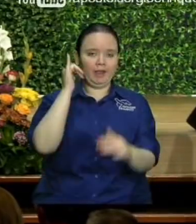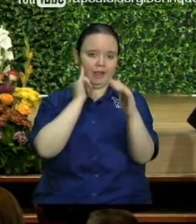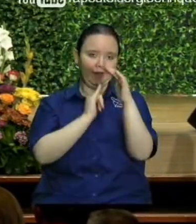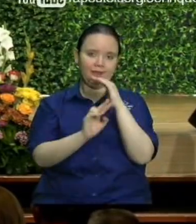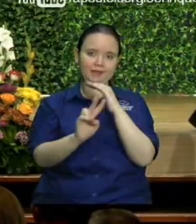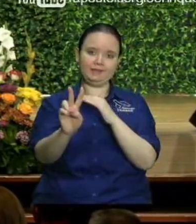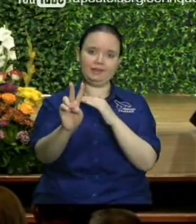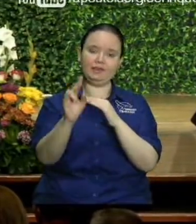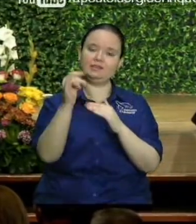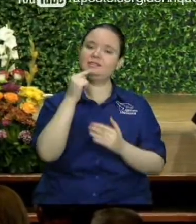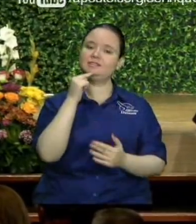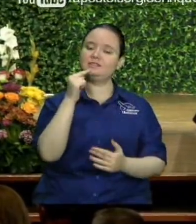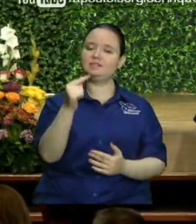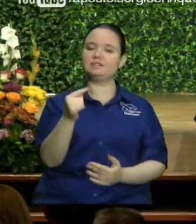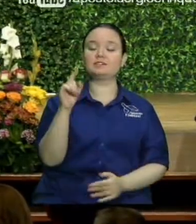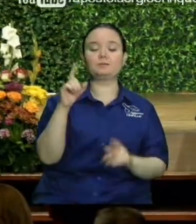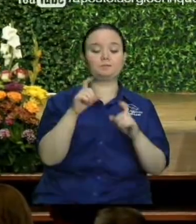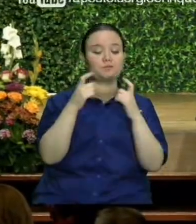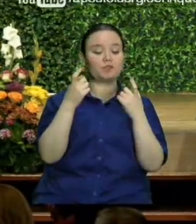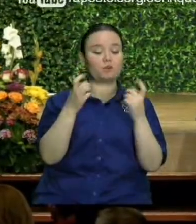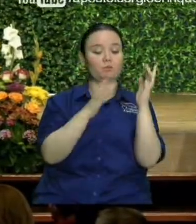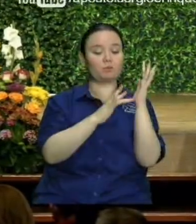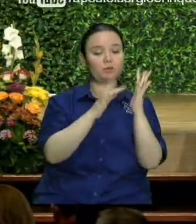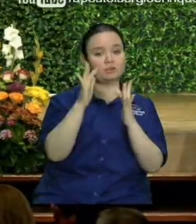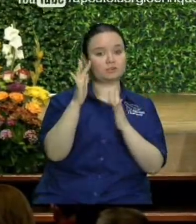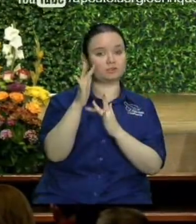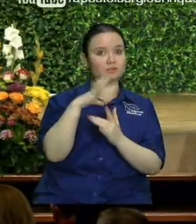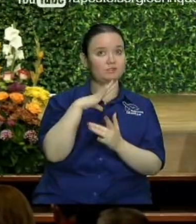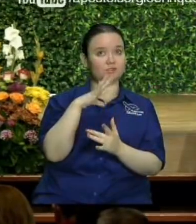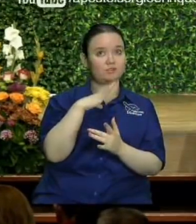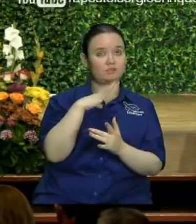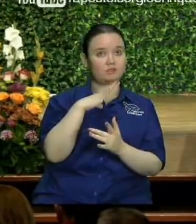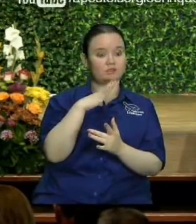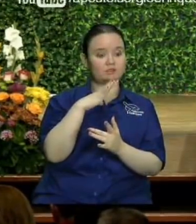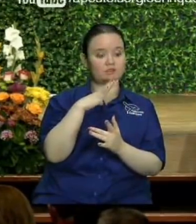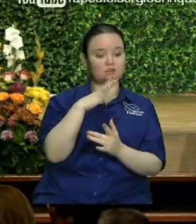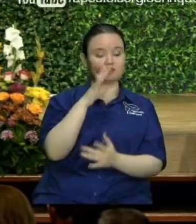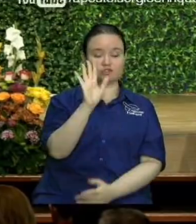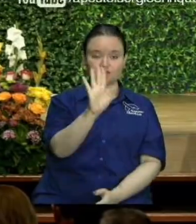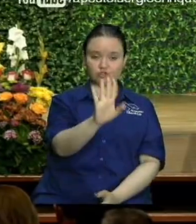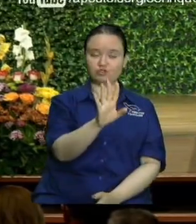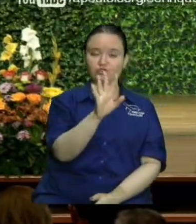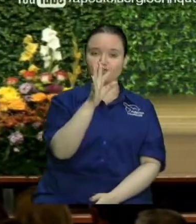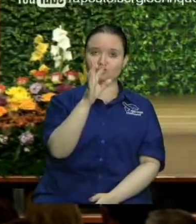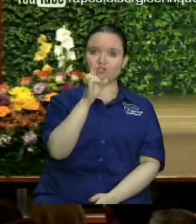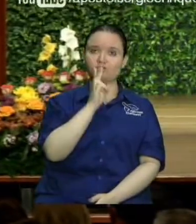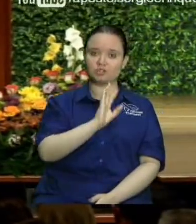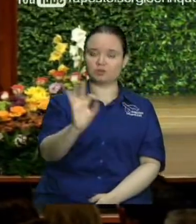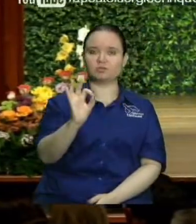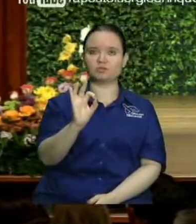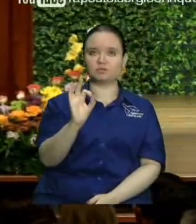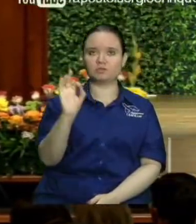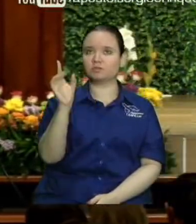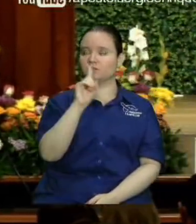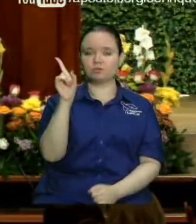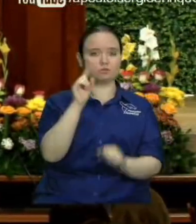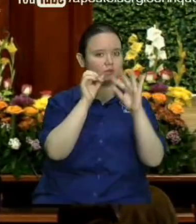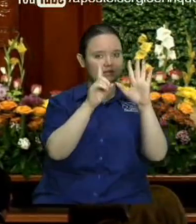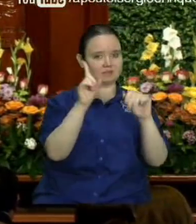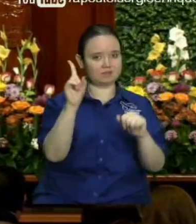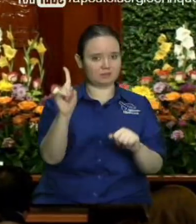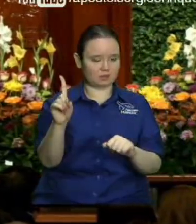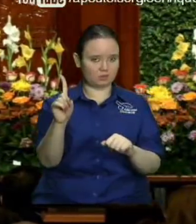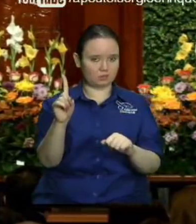Isaías, de cómo es que Jesús tendría sus hijos. Ya no hay generación 61 porque